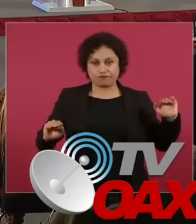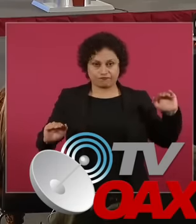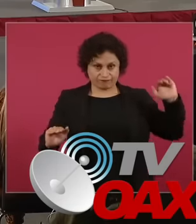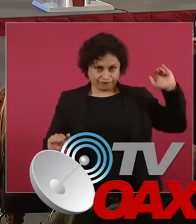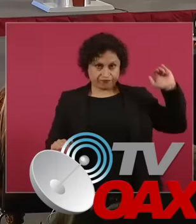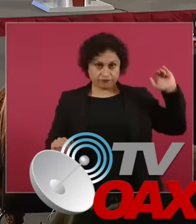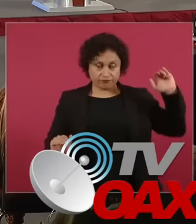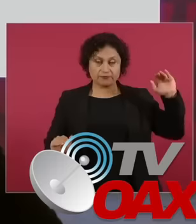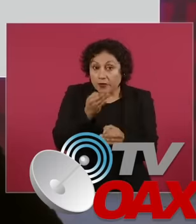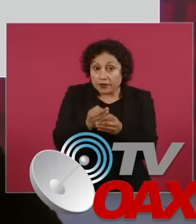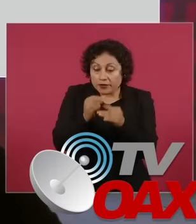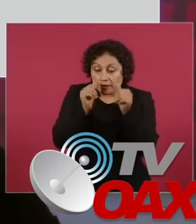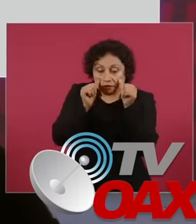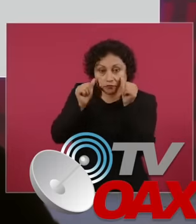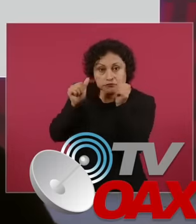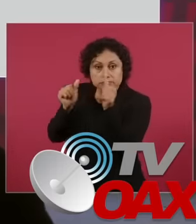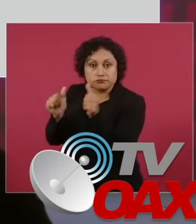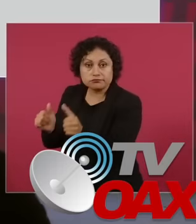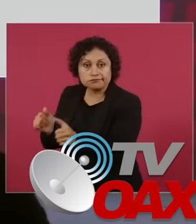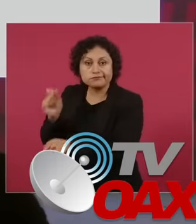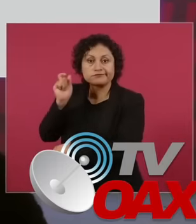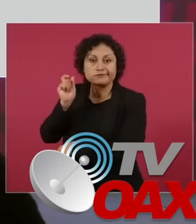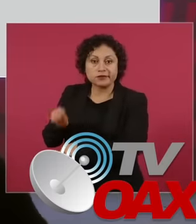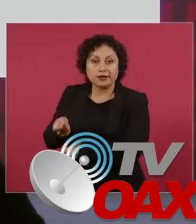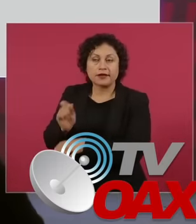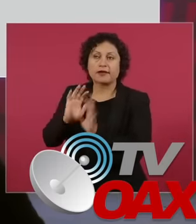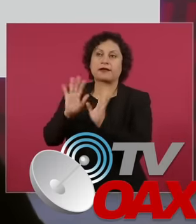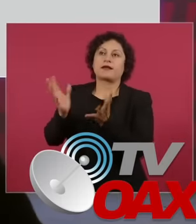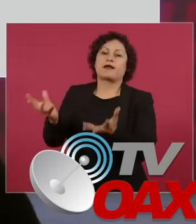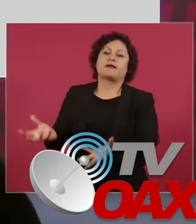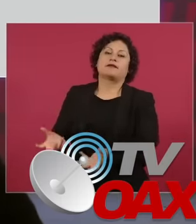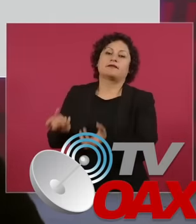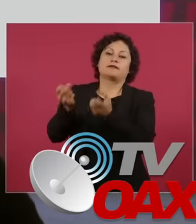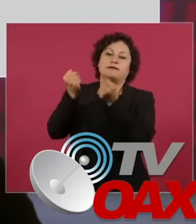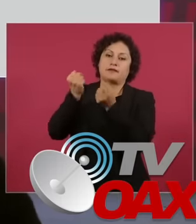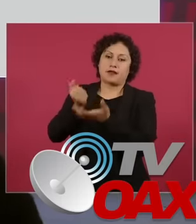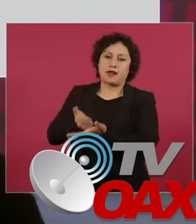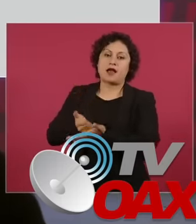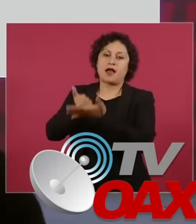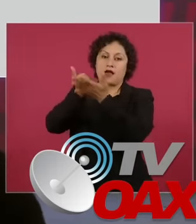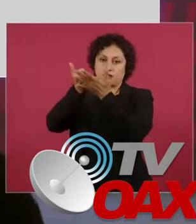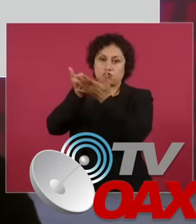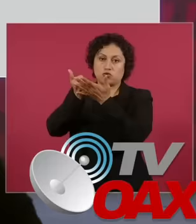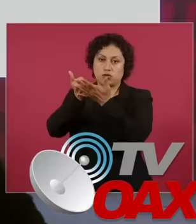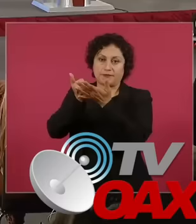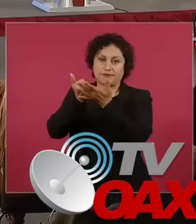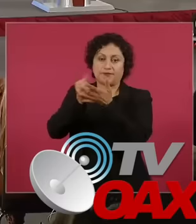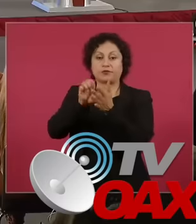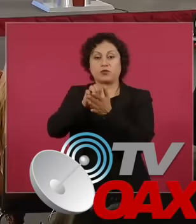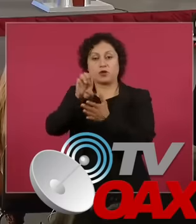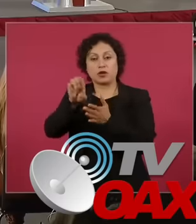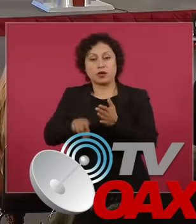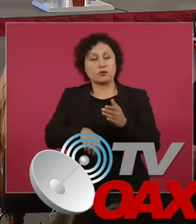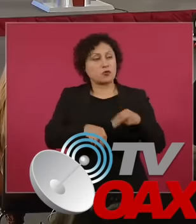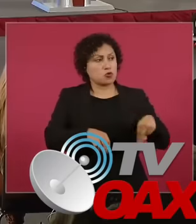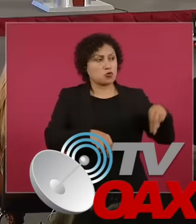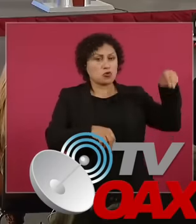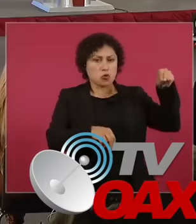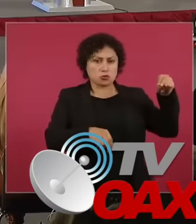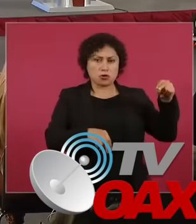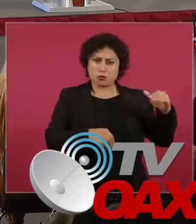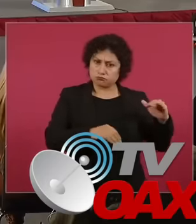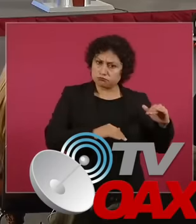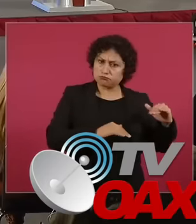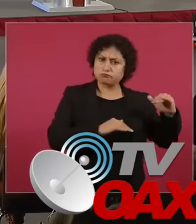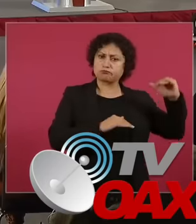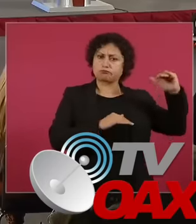se está logrando es que hay equilibrios. El norte va a seguir creciendo, el centro va a seguir creciendo